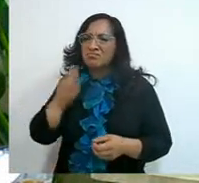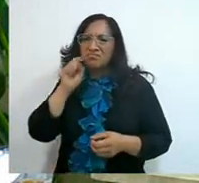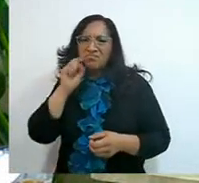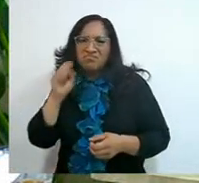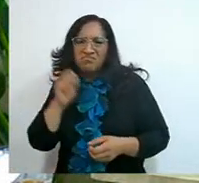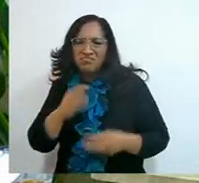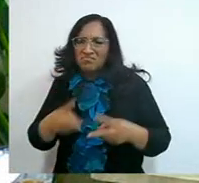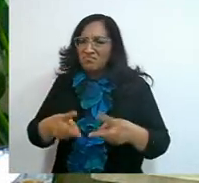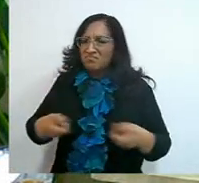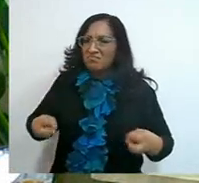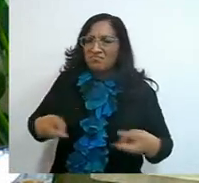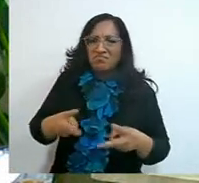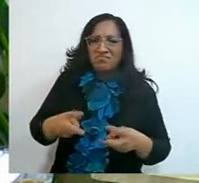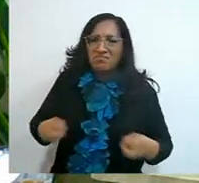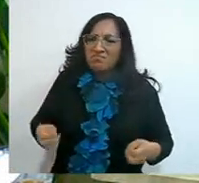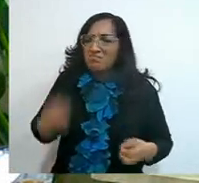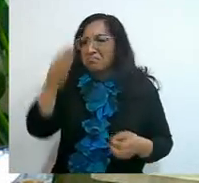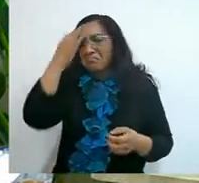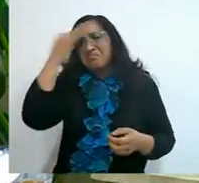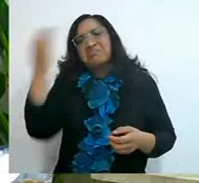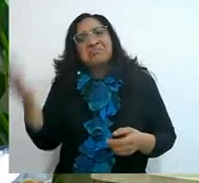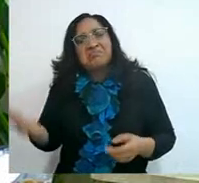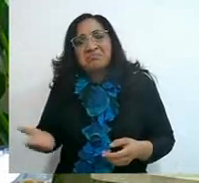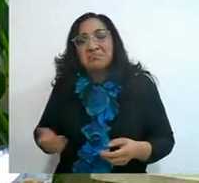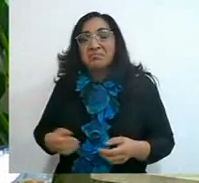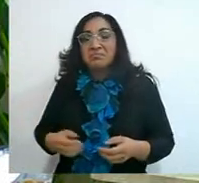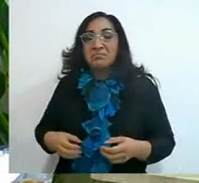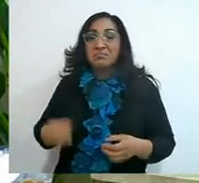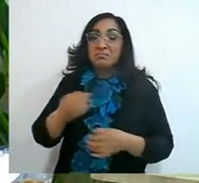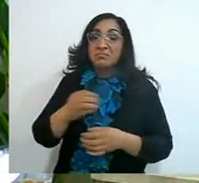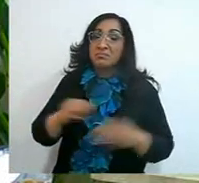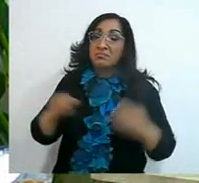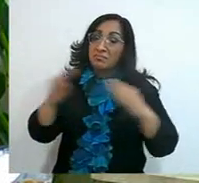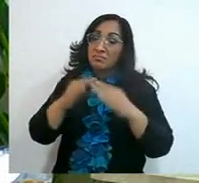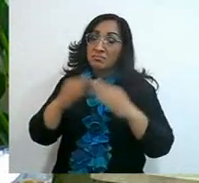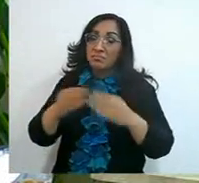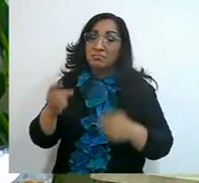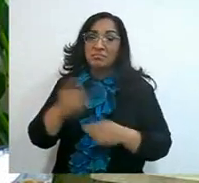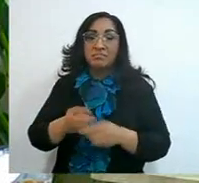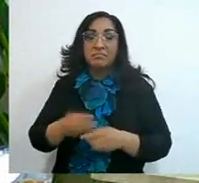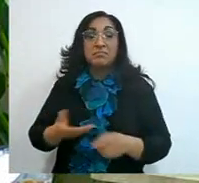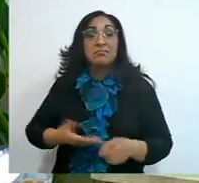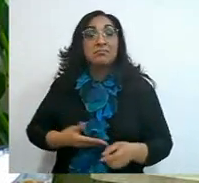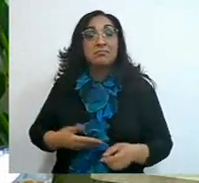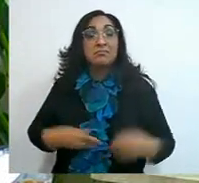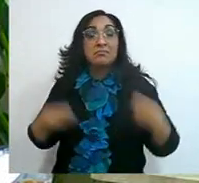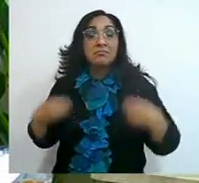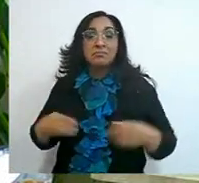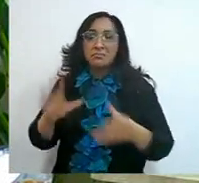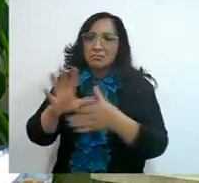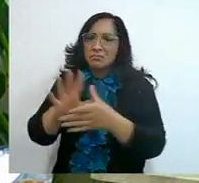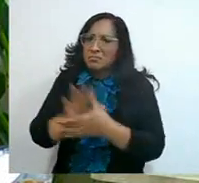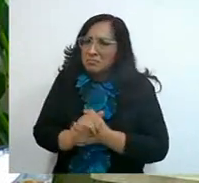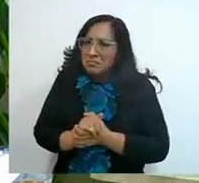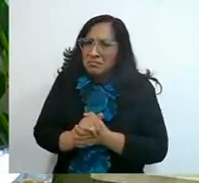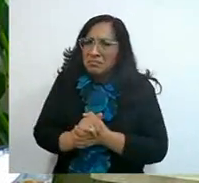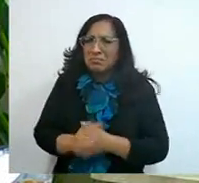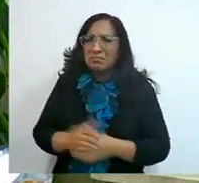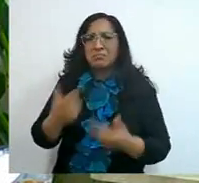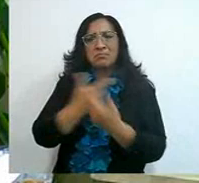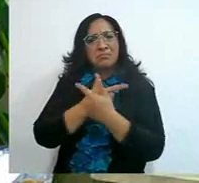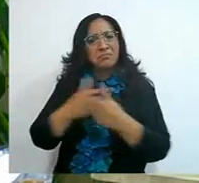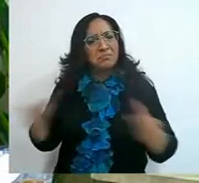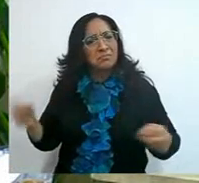Prostitución, robo, no sé, secuestros, casas donde se tienen secuestradas a las gentes, casas especiales